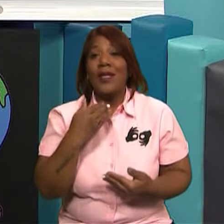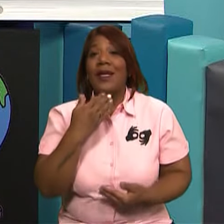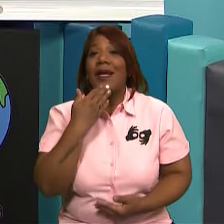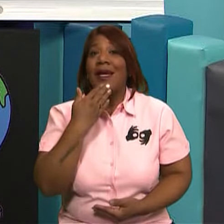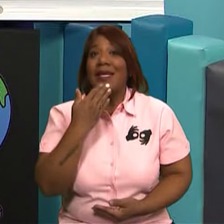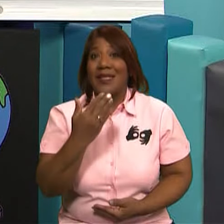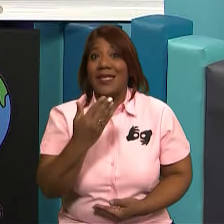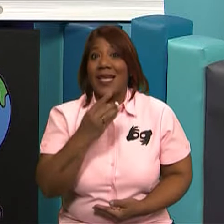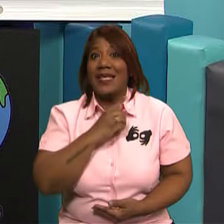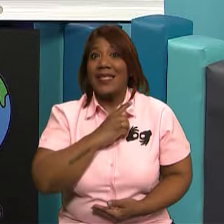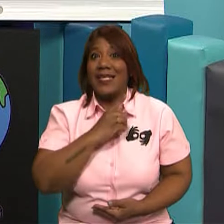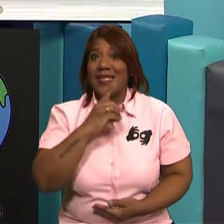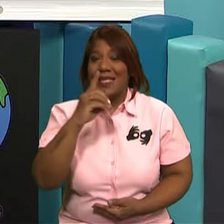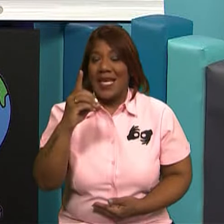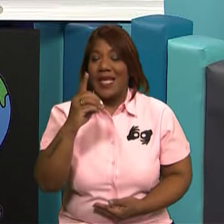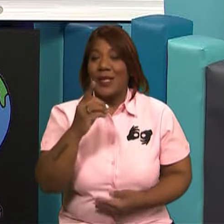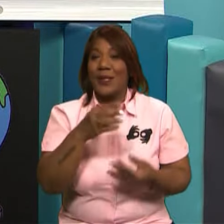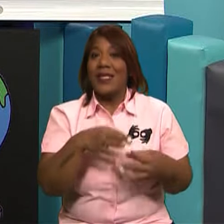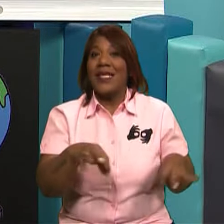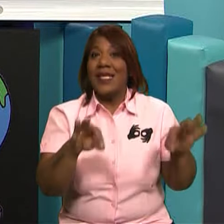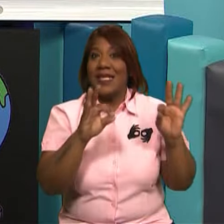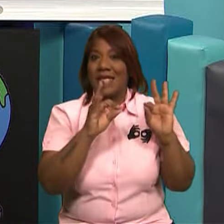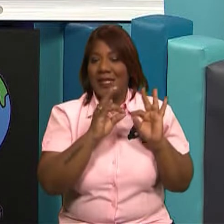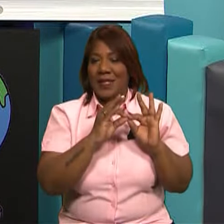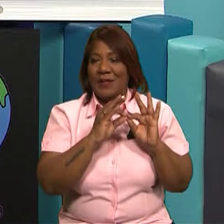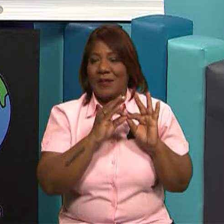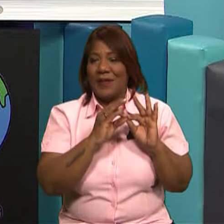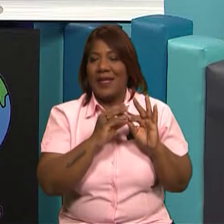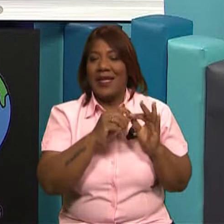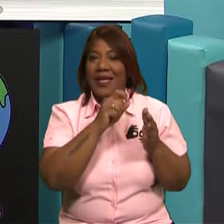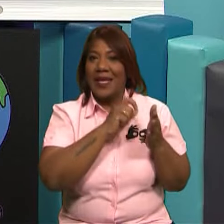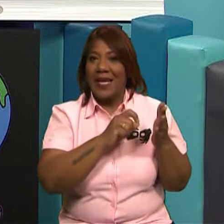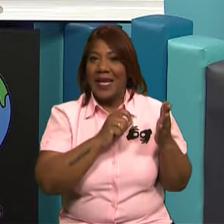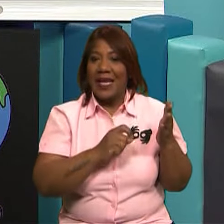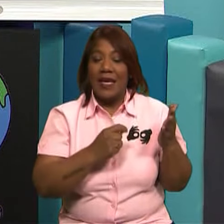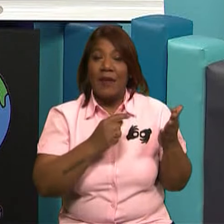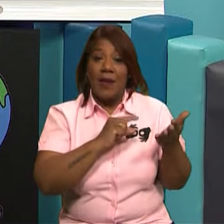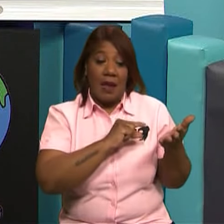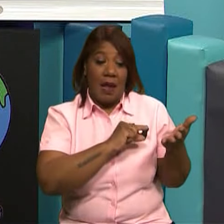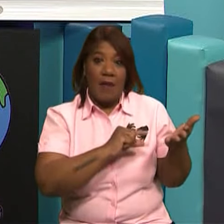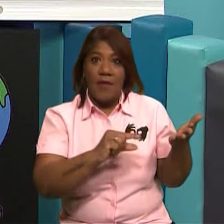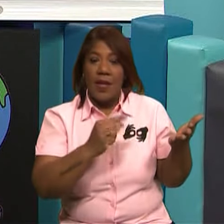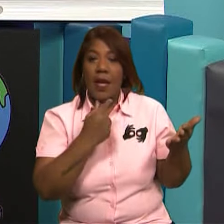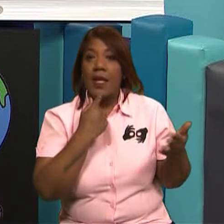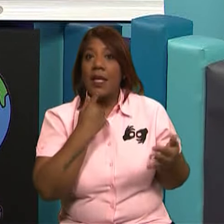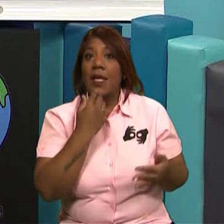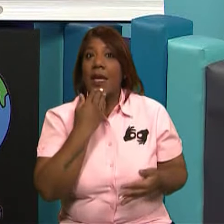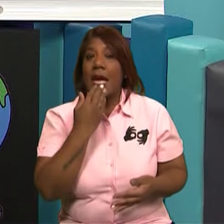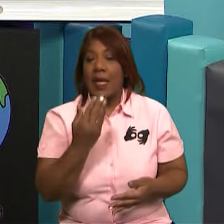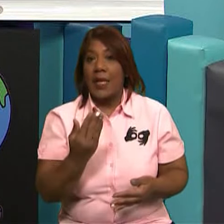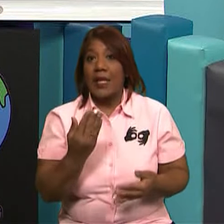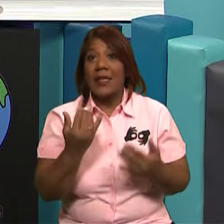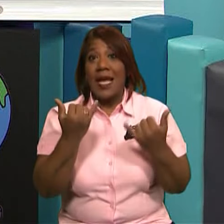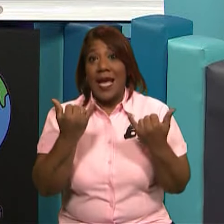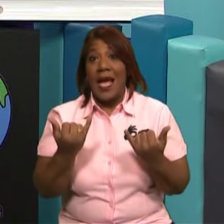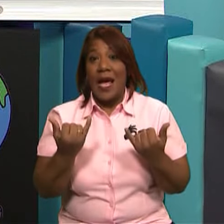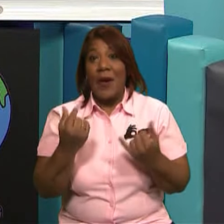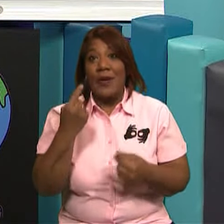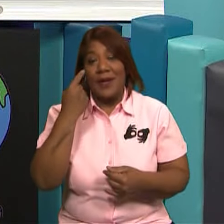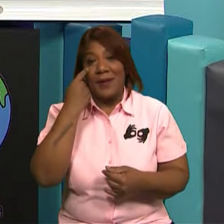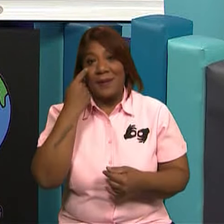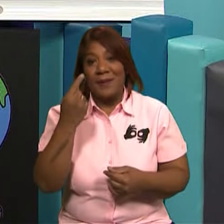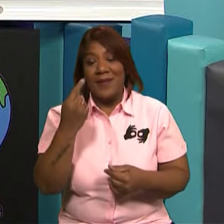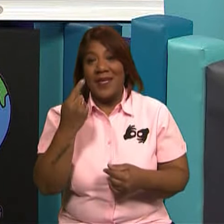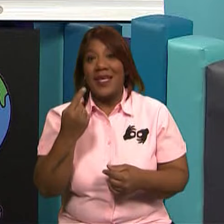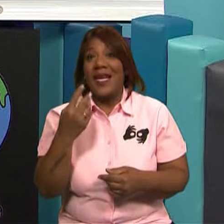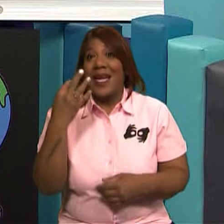las respuestas de nuestro boleto de entrada a la clase de hoy. Para eso tengo una invitada especial que a continuación